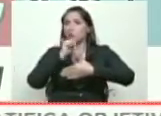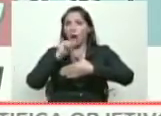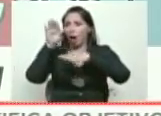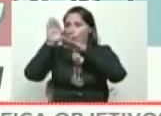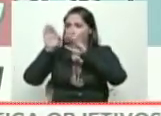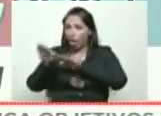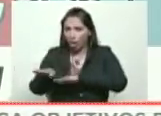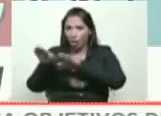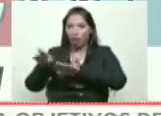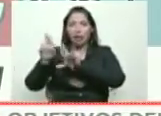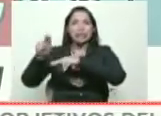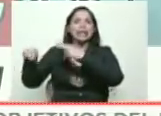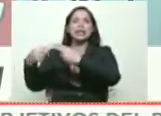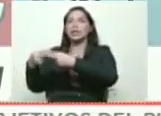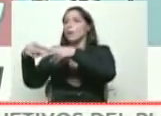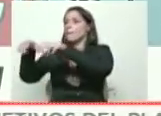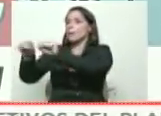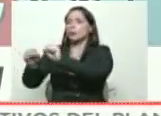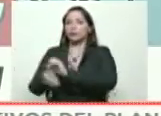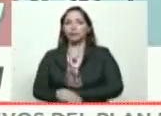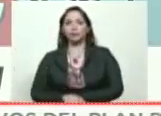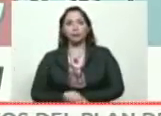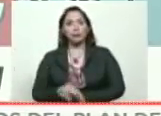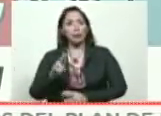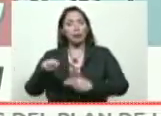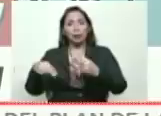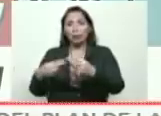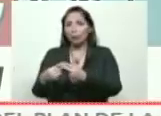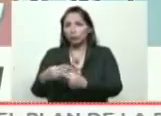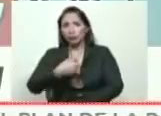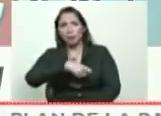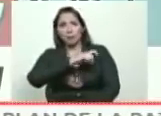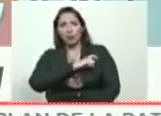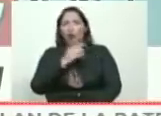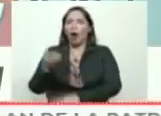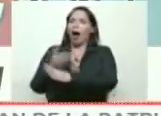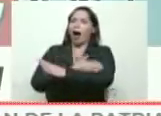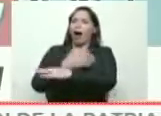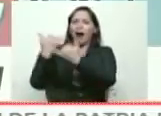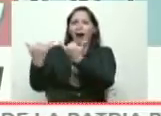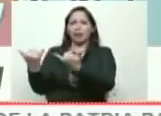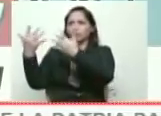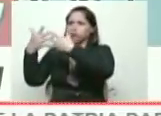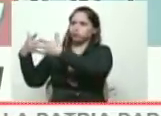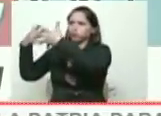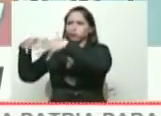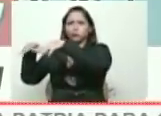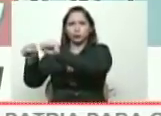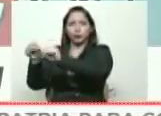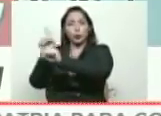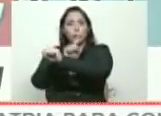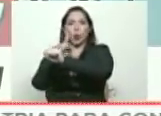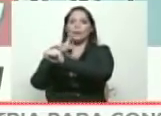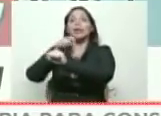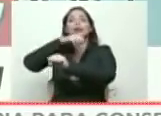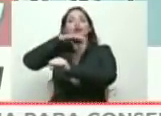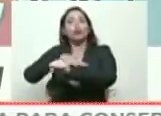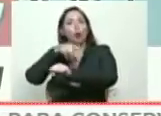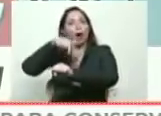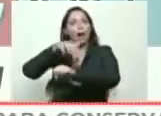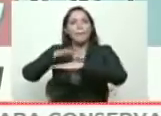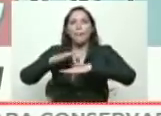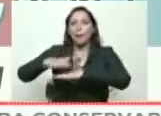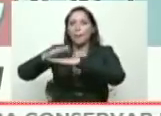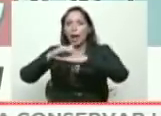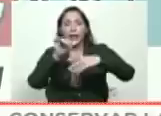a ningún imperio, ni a los imperios español de antes ni al imperio norteamericano de ahora. Así que es un hecho histórico lo que va a suceder este sábado y convocamos